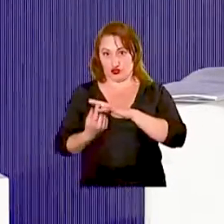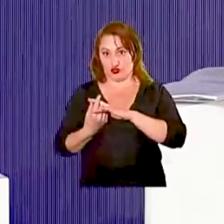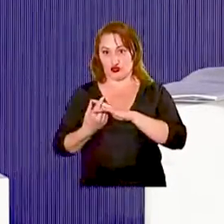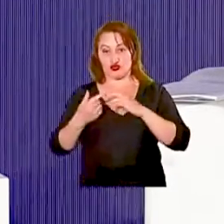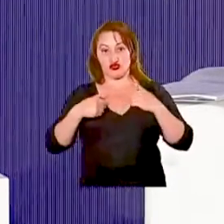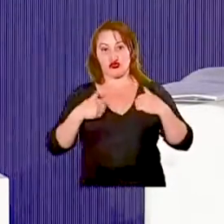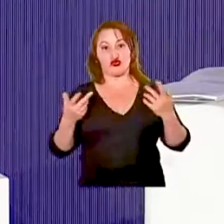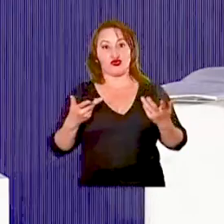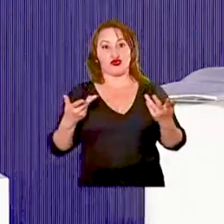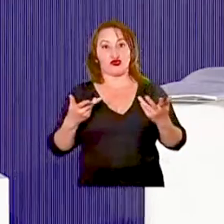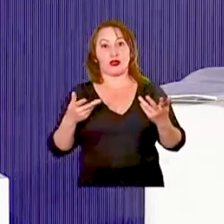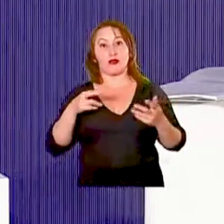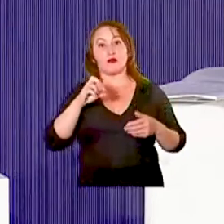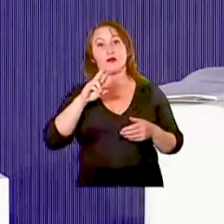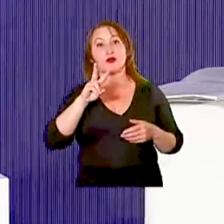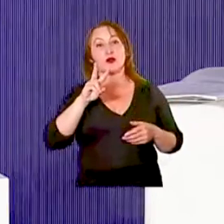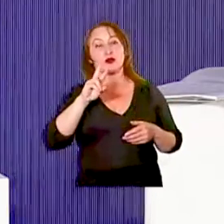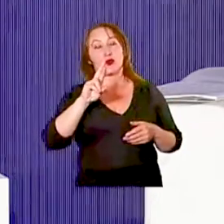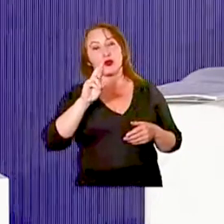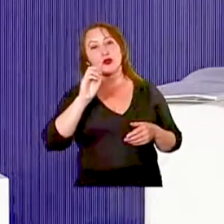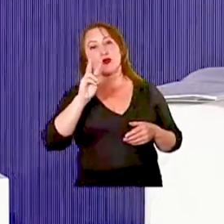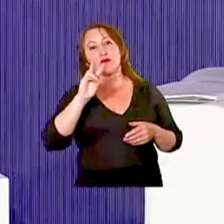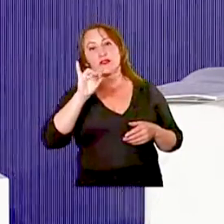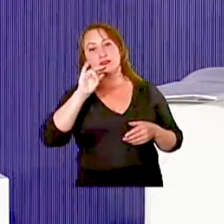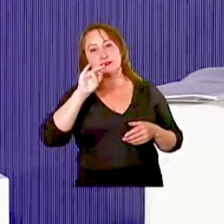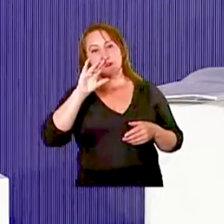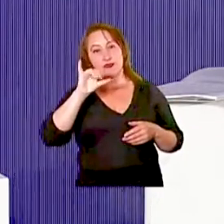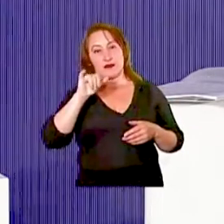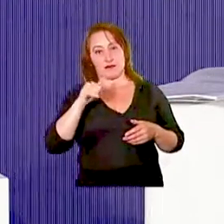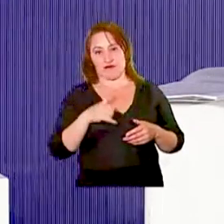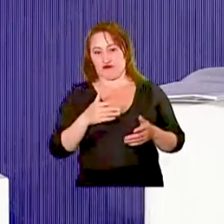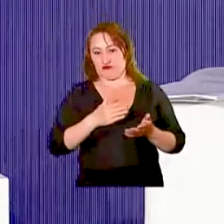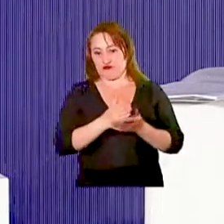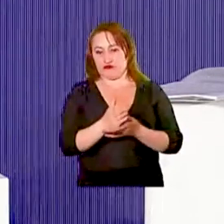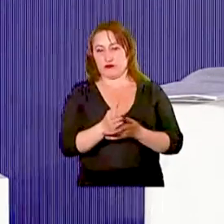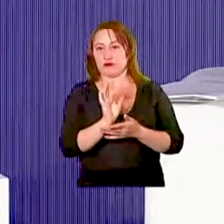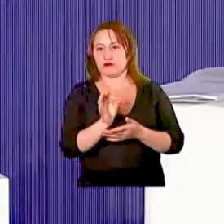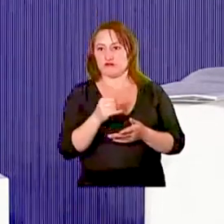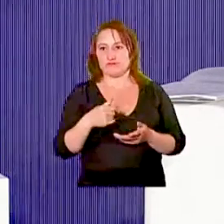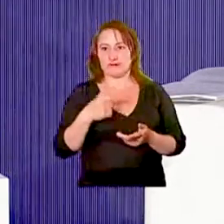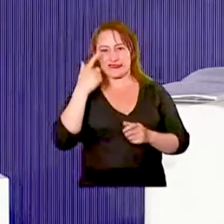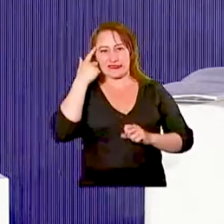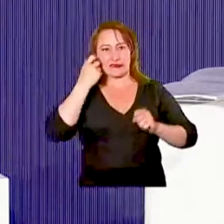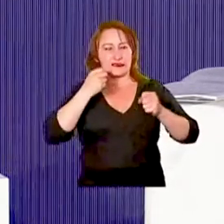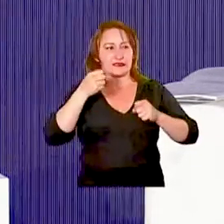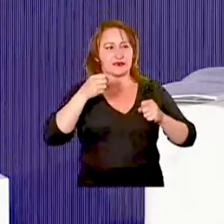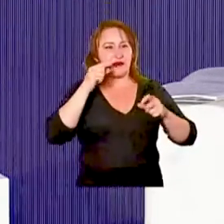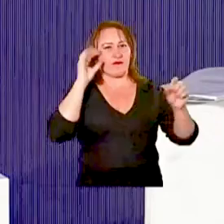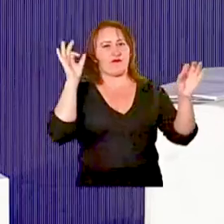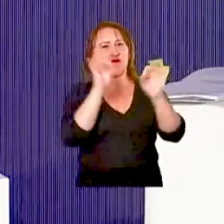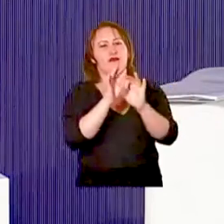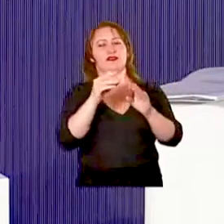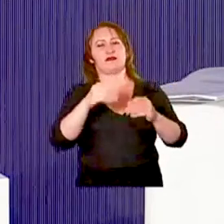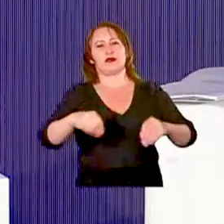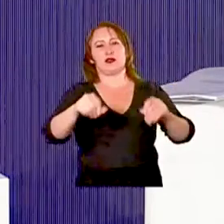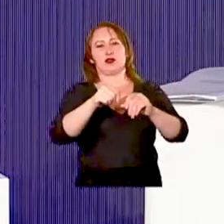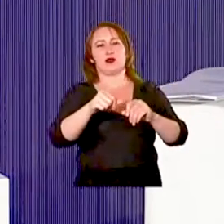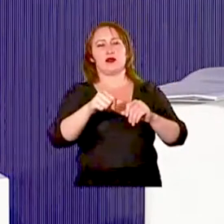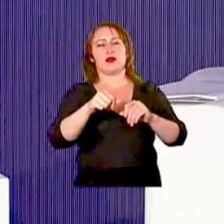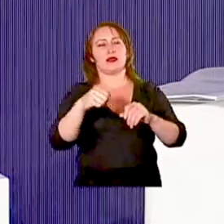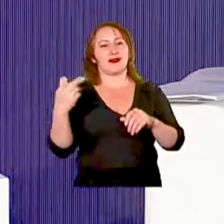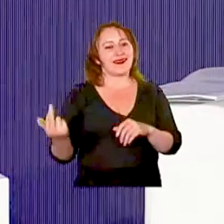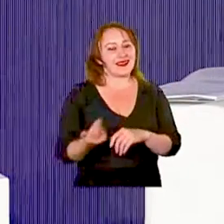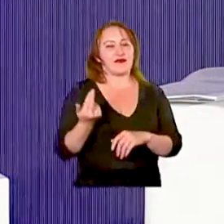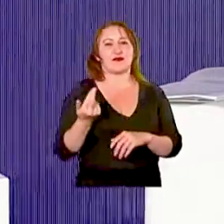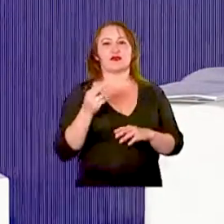por mi origen, que soy de provincia y que no he dejado de serlo, me preocupé mucho por el énfasis territorial, por la necesidad de